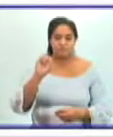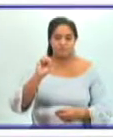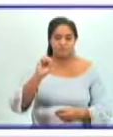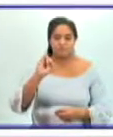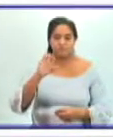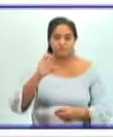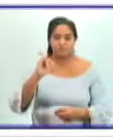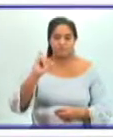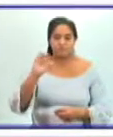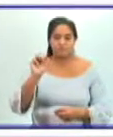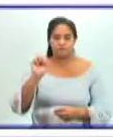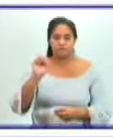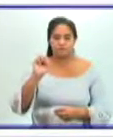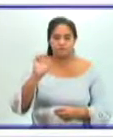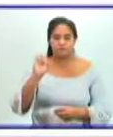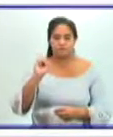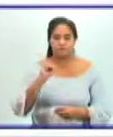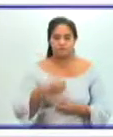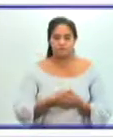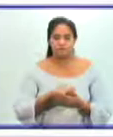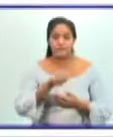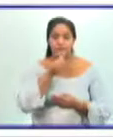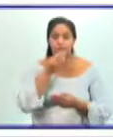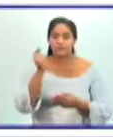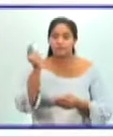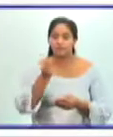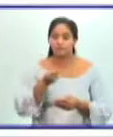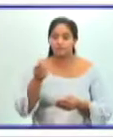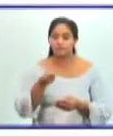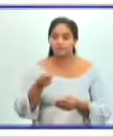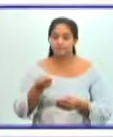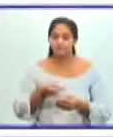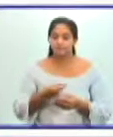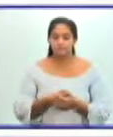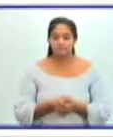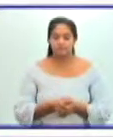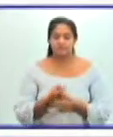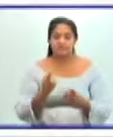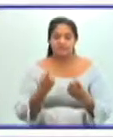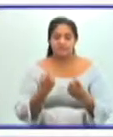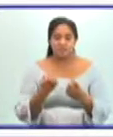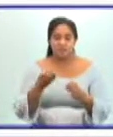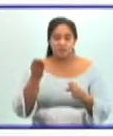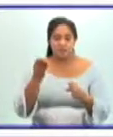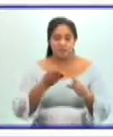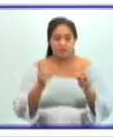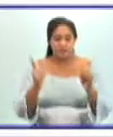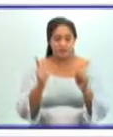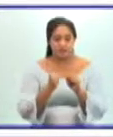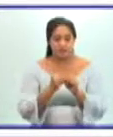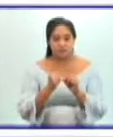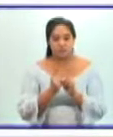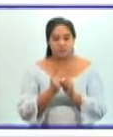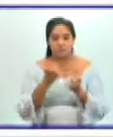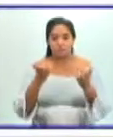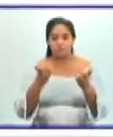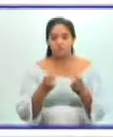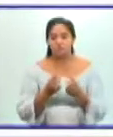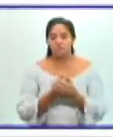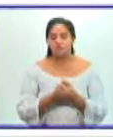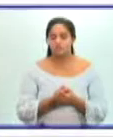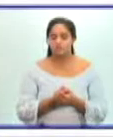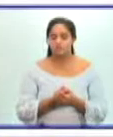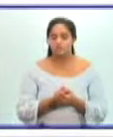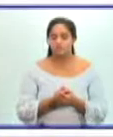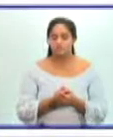puedes simplificar si es necesario para reducir los cálculos.